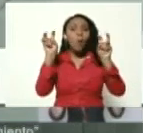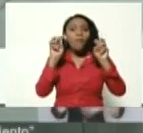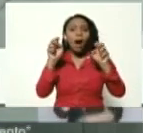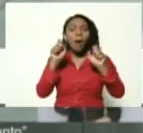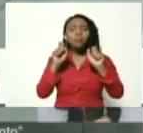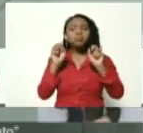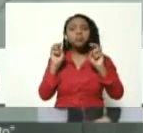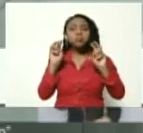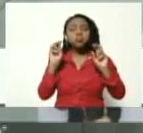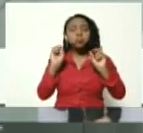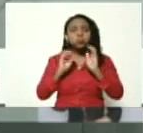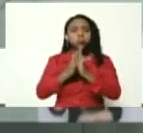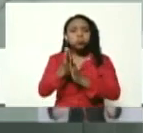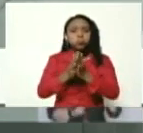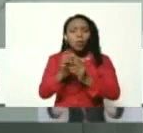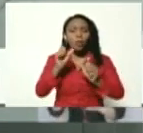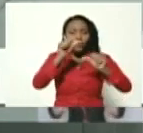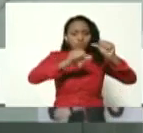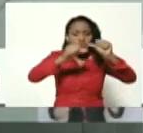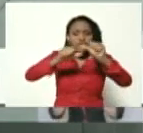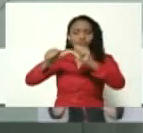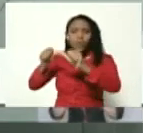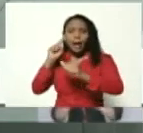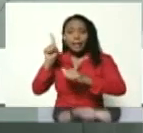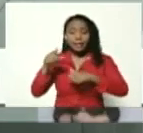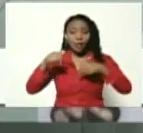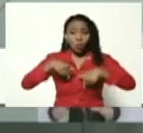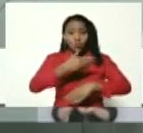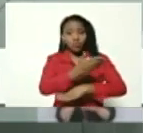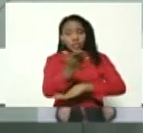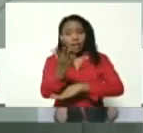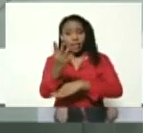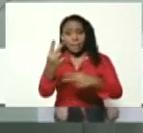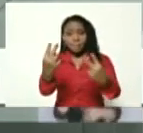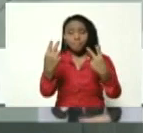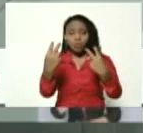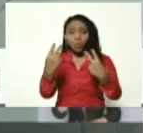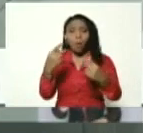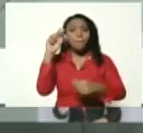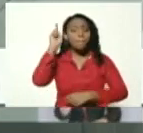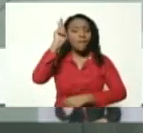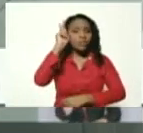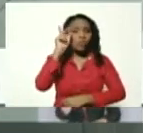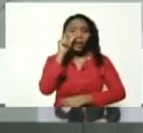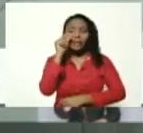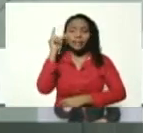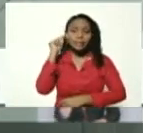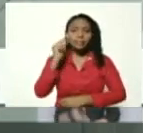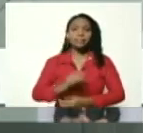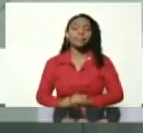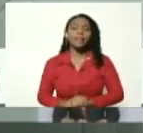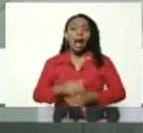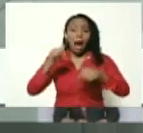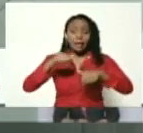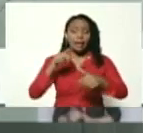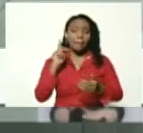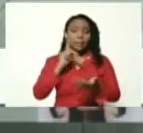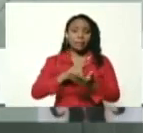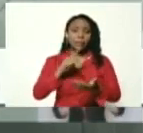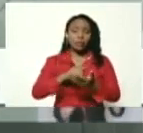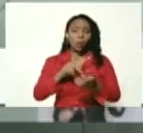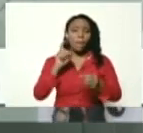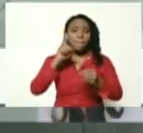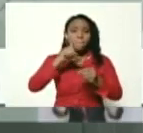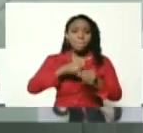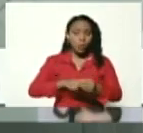innovadora auditoría, ¿verdad?, con ustedes. Profesores, profesoras, académicos,